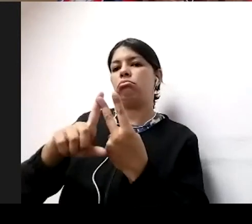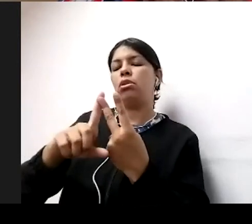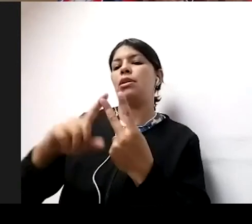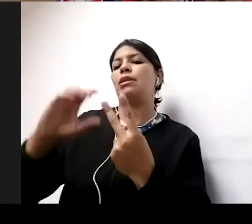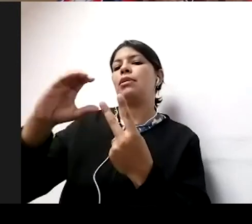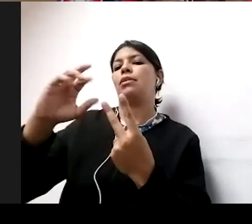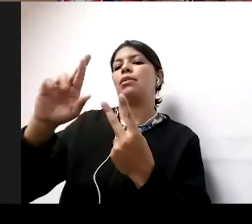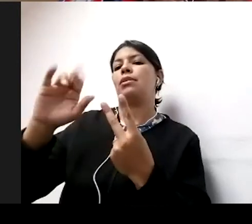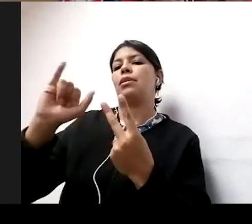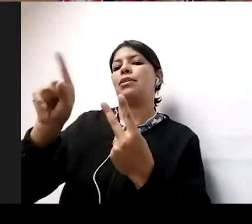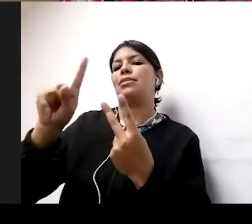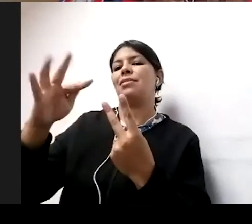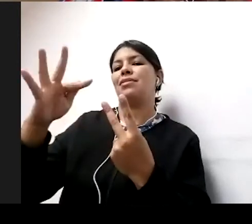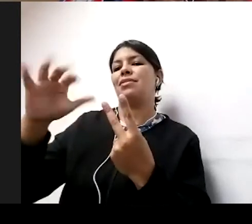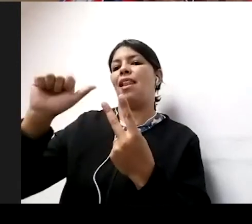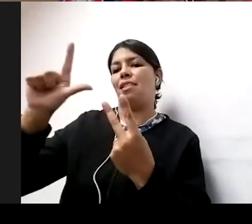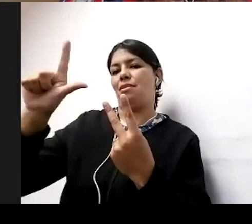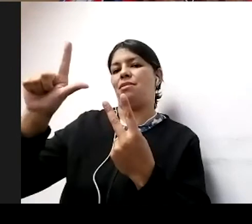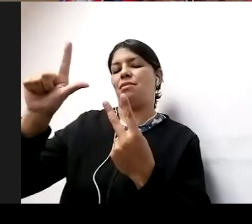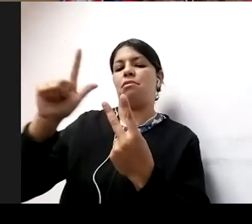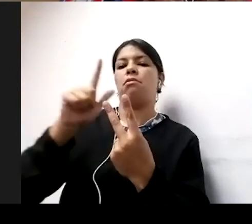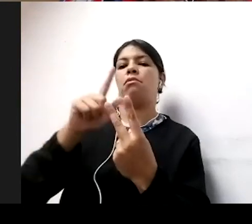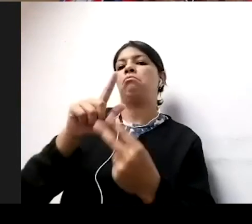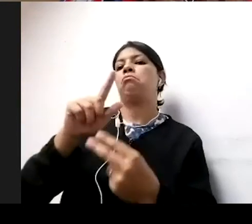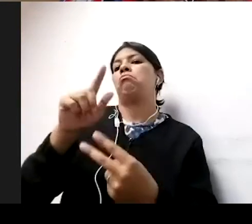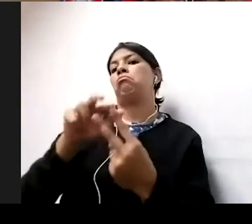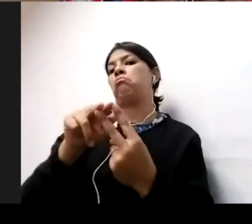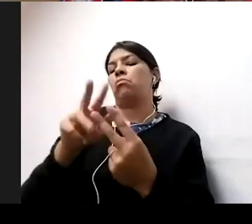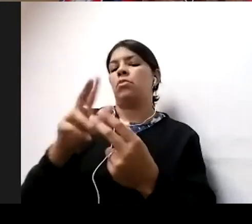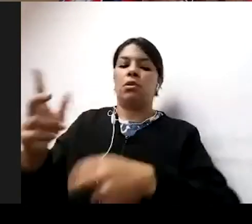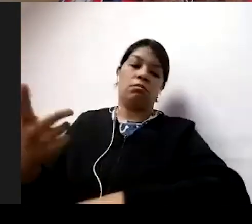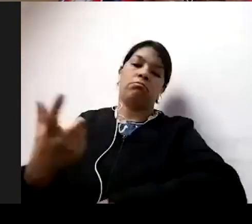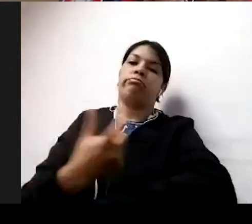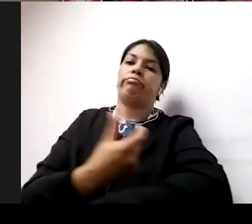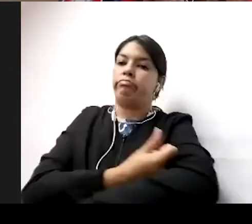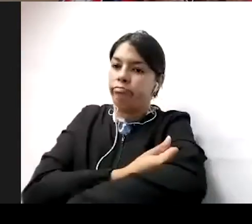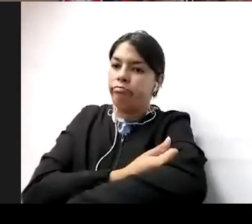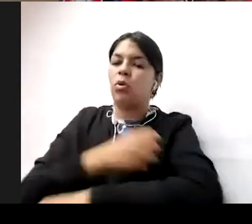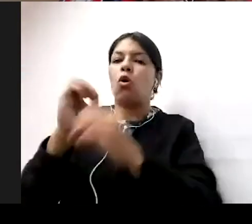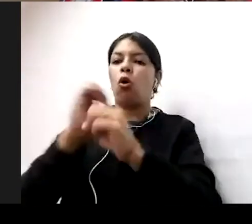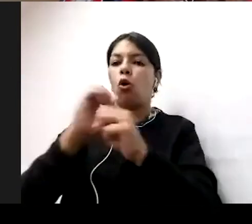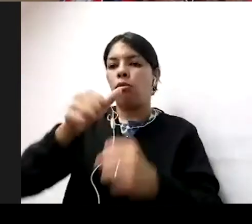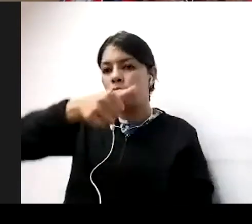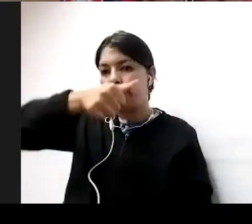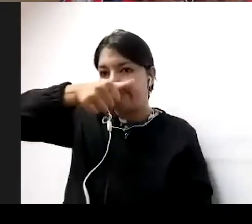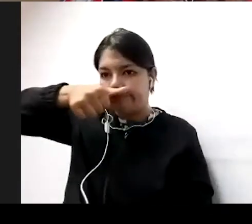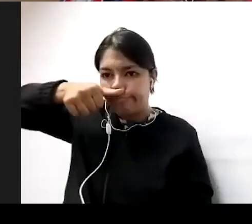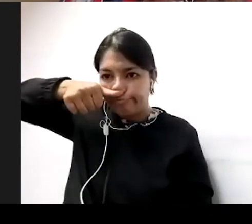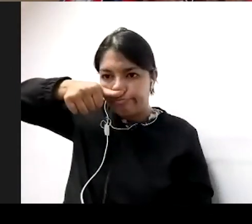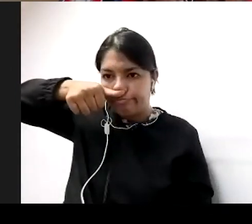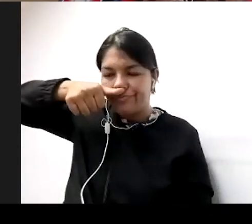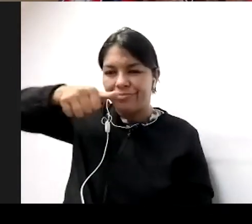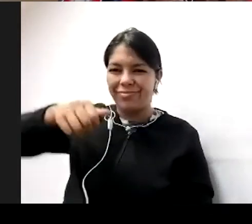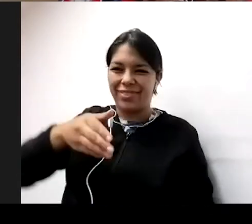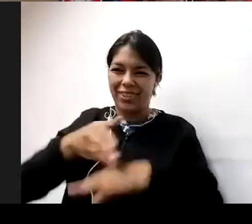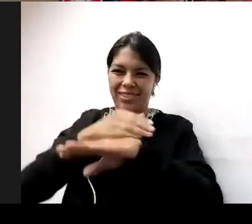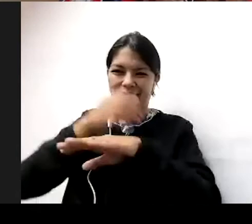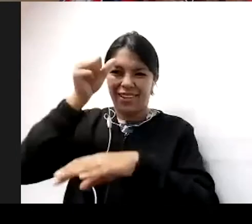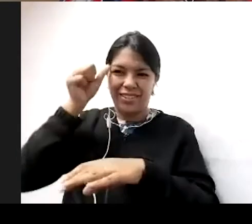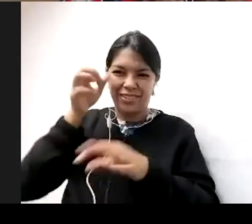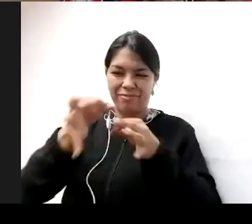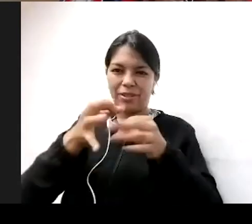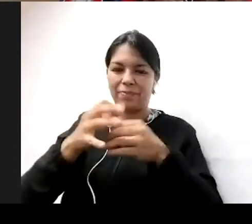persona a nivel intravenoso o por la nariz, como lo mencionaba Angélica. Pero para crear